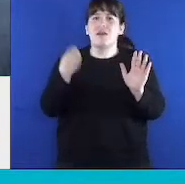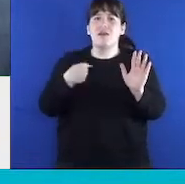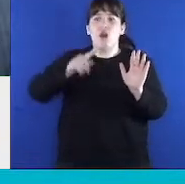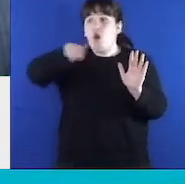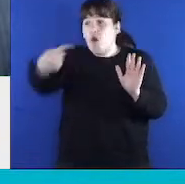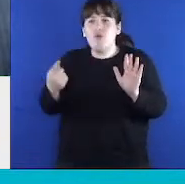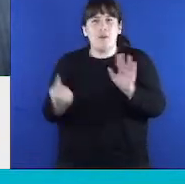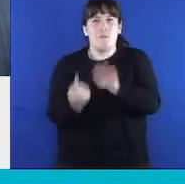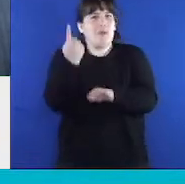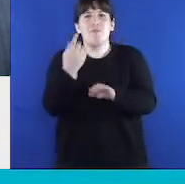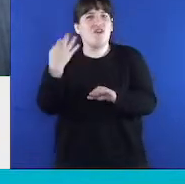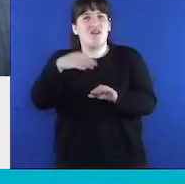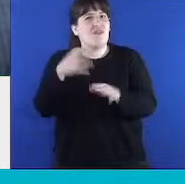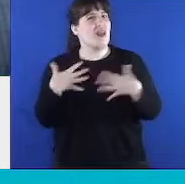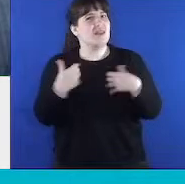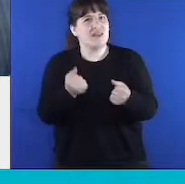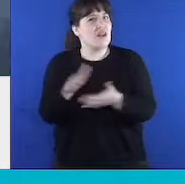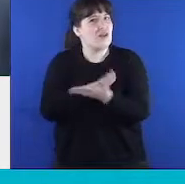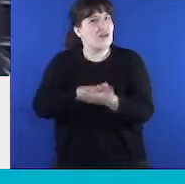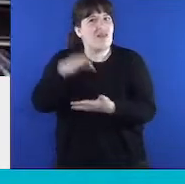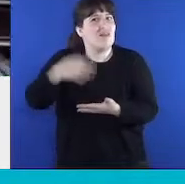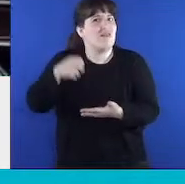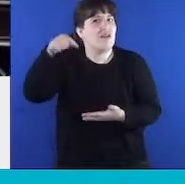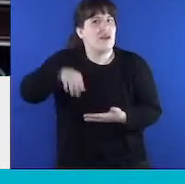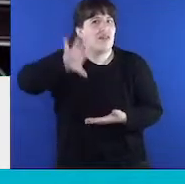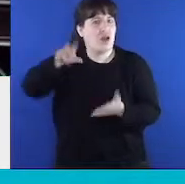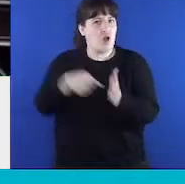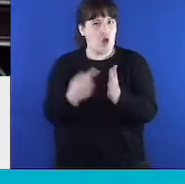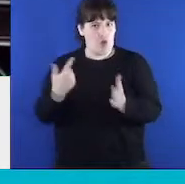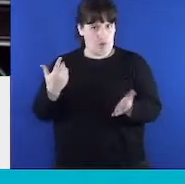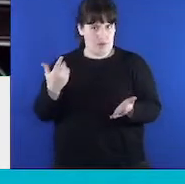este gobierno antes de empezar a gastar plata en otra cosa.